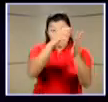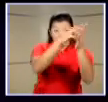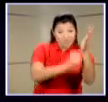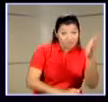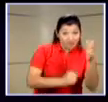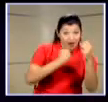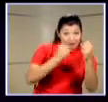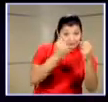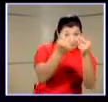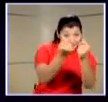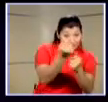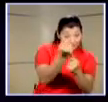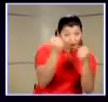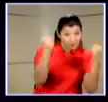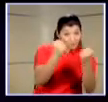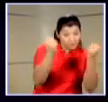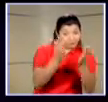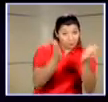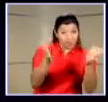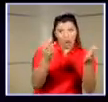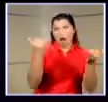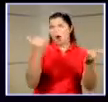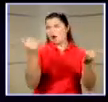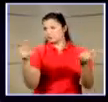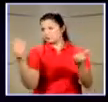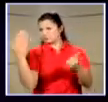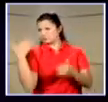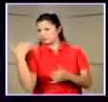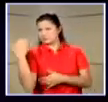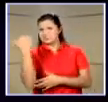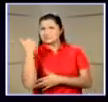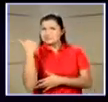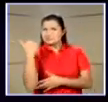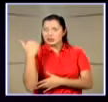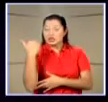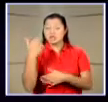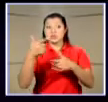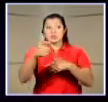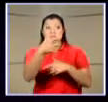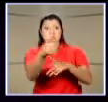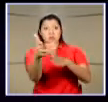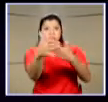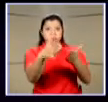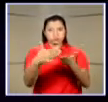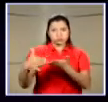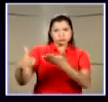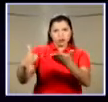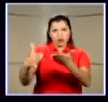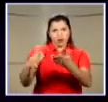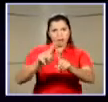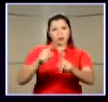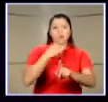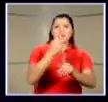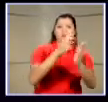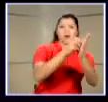ustedes pasaron la noticia de la criminalidad creciente, de la violencia creciente, y entonces